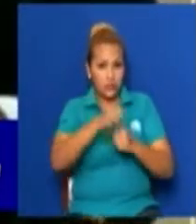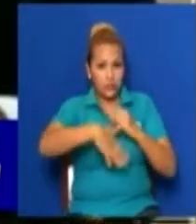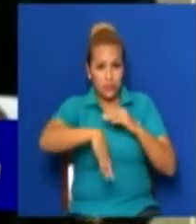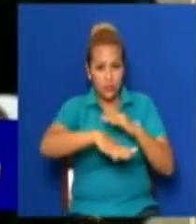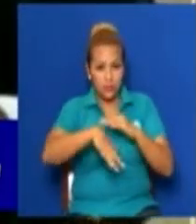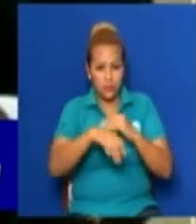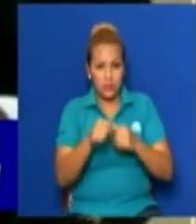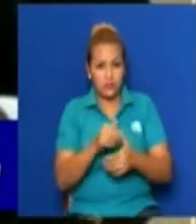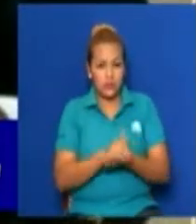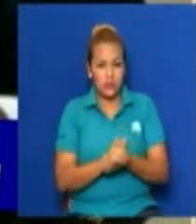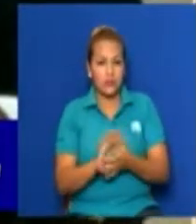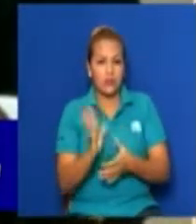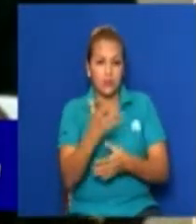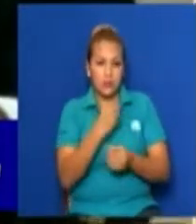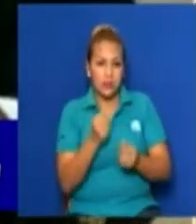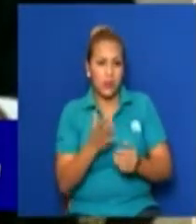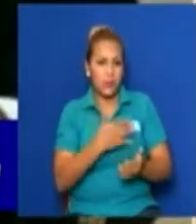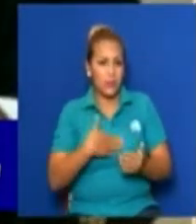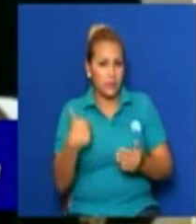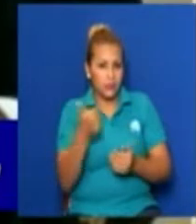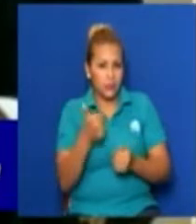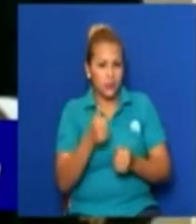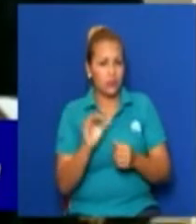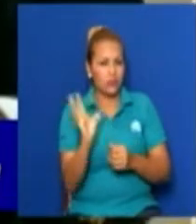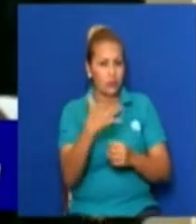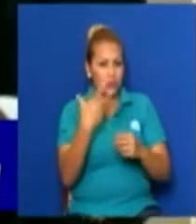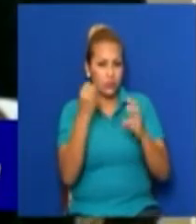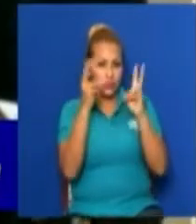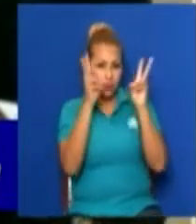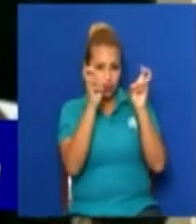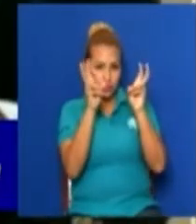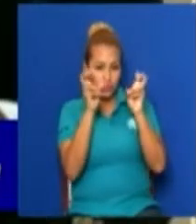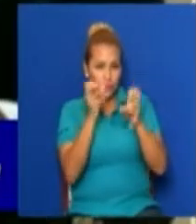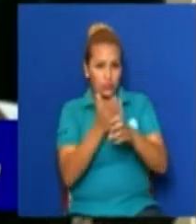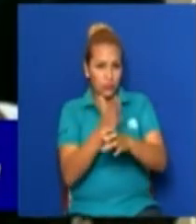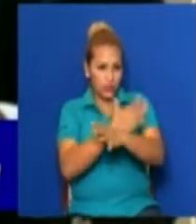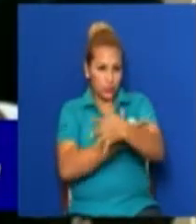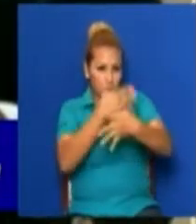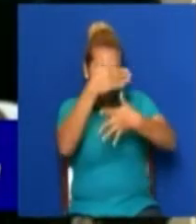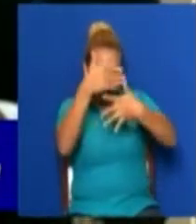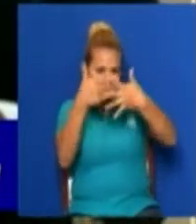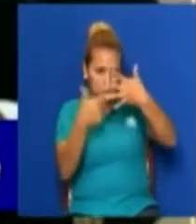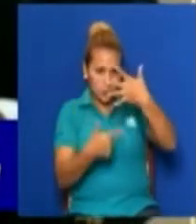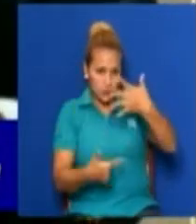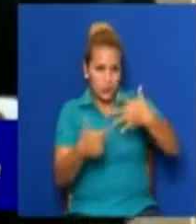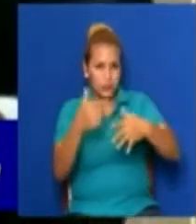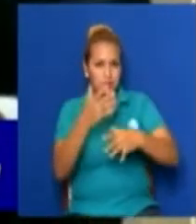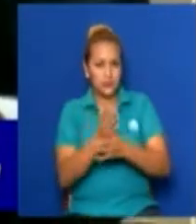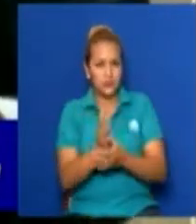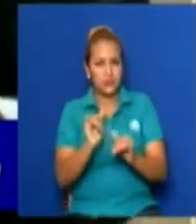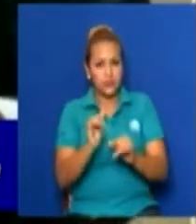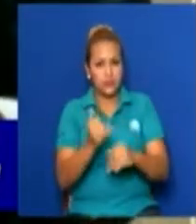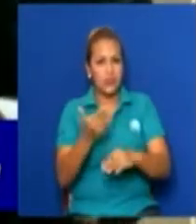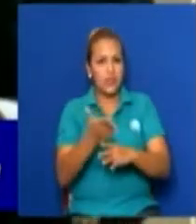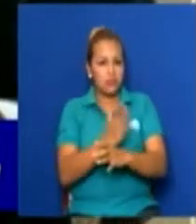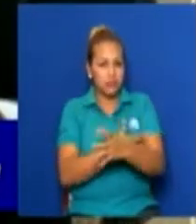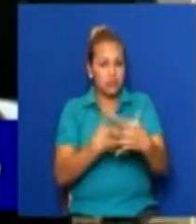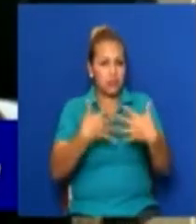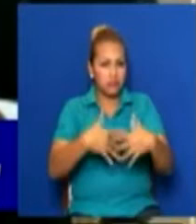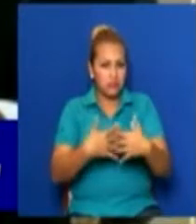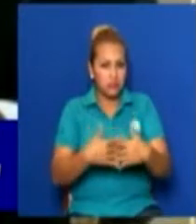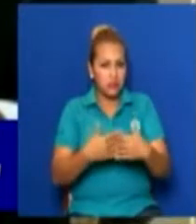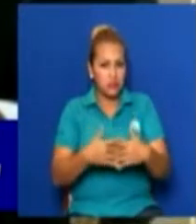la mejora en todos estos ámbitos, como la ampliación del mismo tanto en la empresa privada